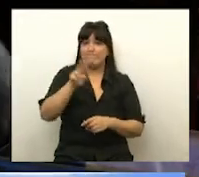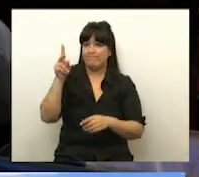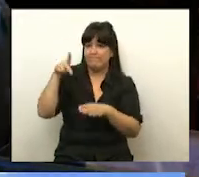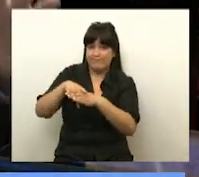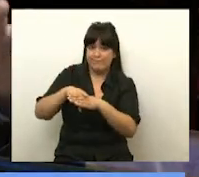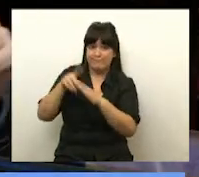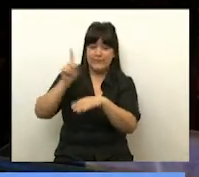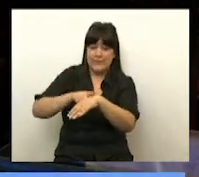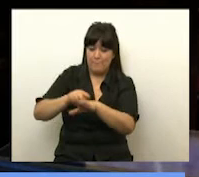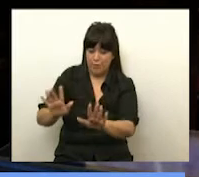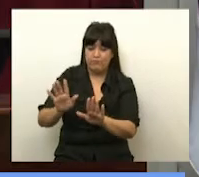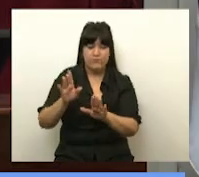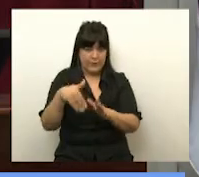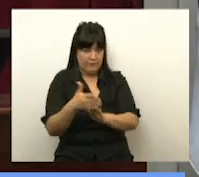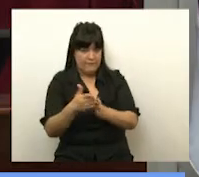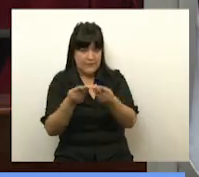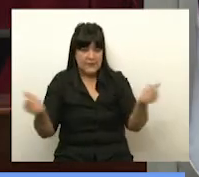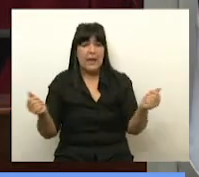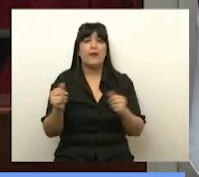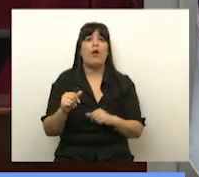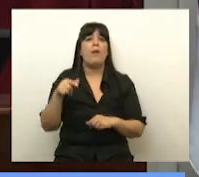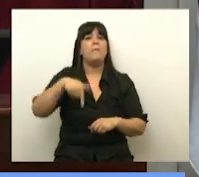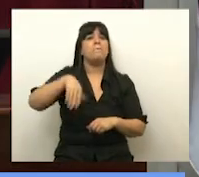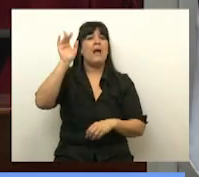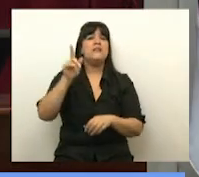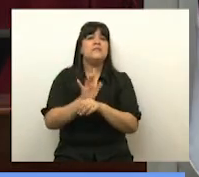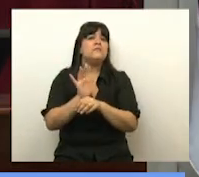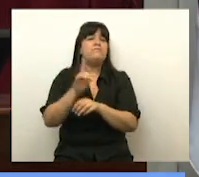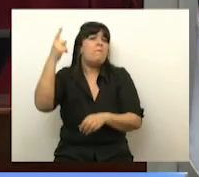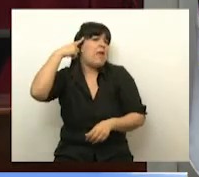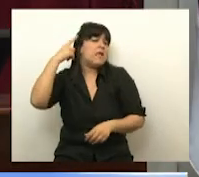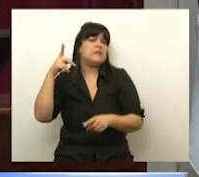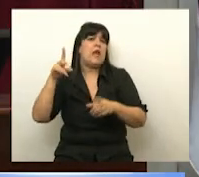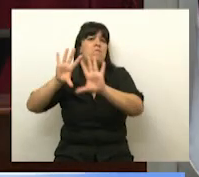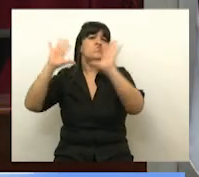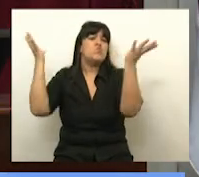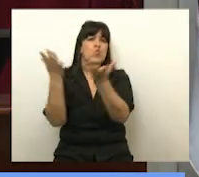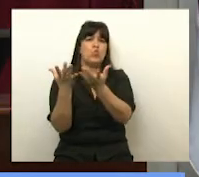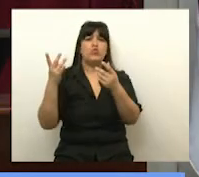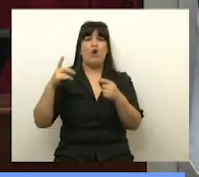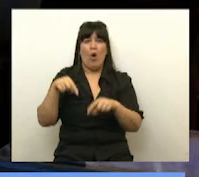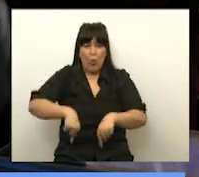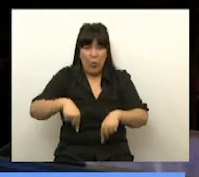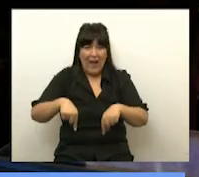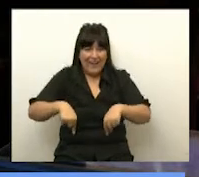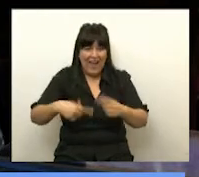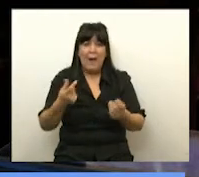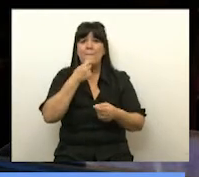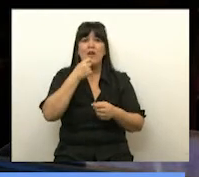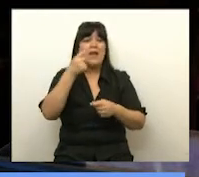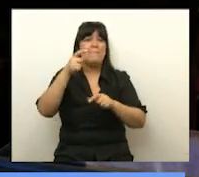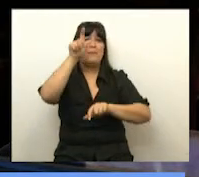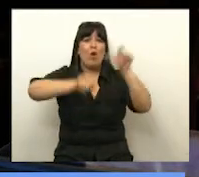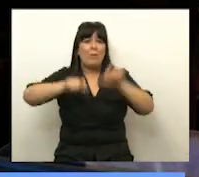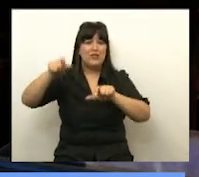senador. Ya cierro, señor presidente. Senador. Cuando lo único que globalizamos es, no, acá no hay distinción para expulsar a quienes vienen a apropiarse de nuestra